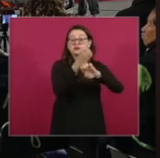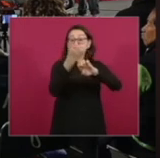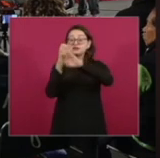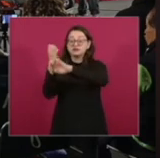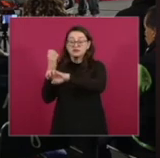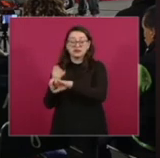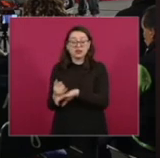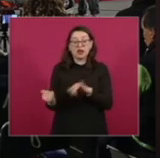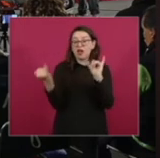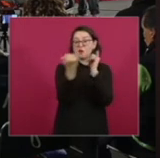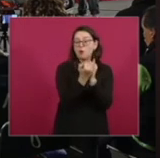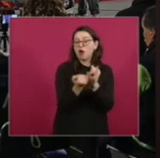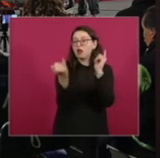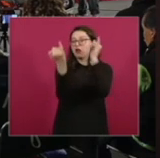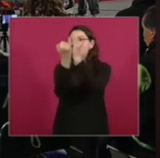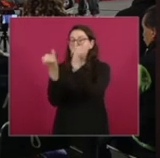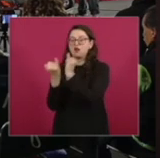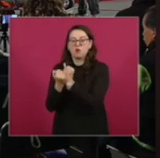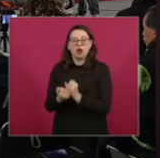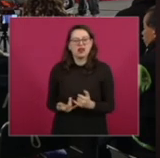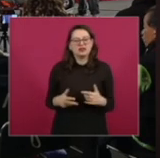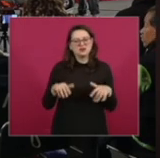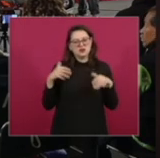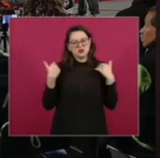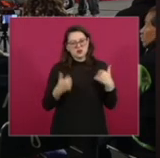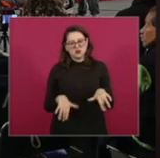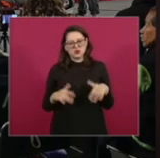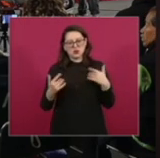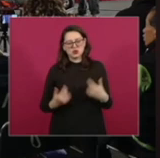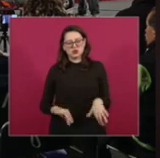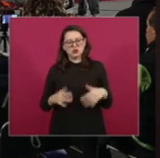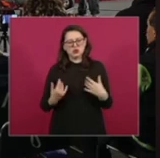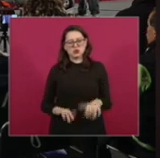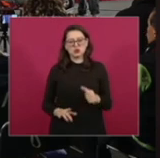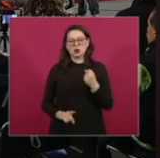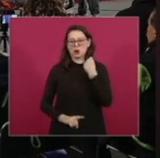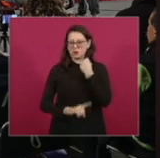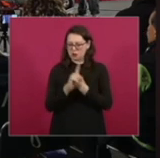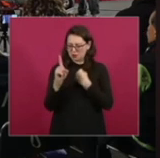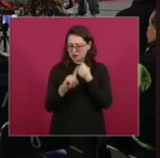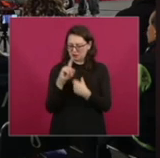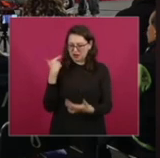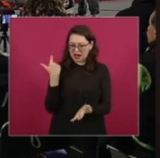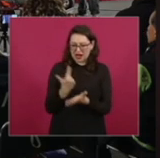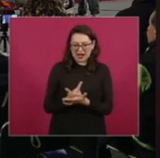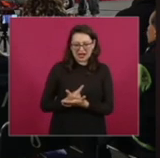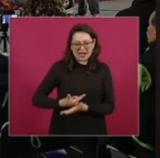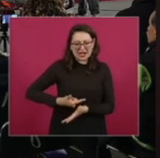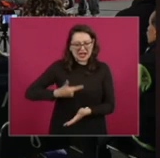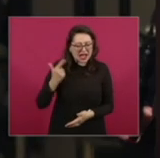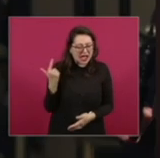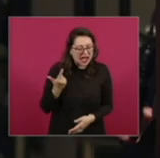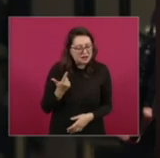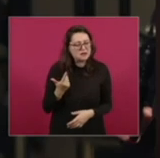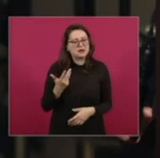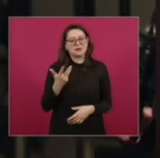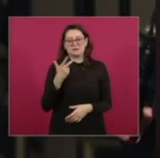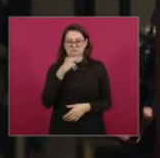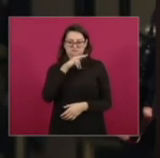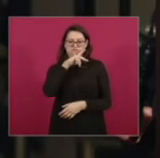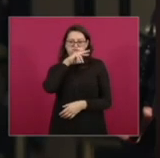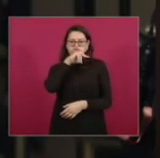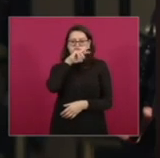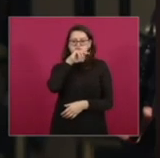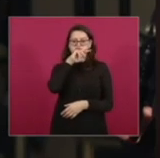Aquí el tema ha sido tan tan evidente y tan riesgoso que